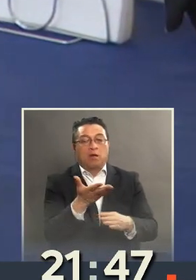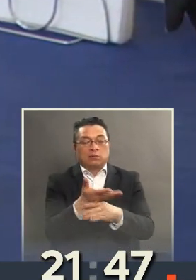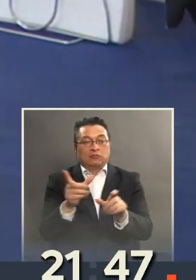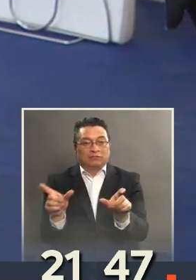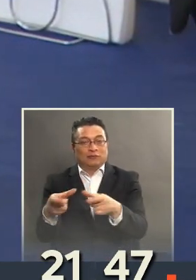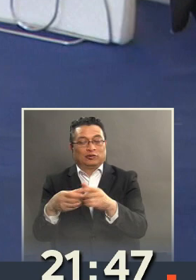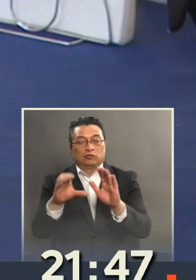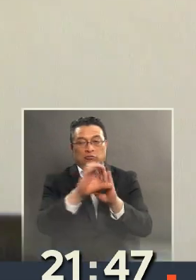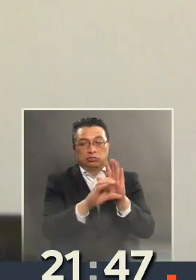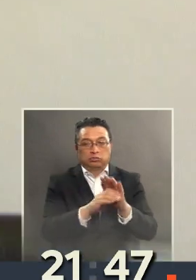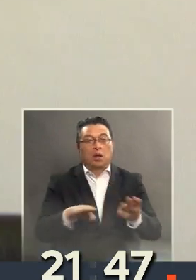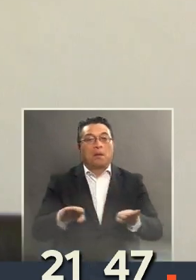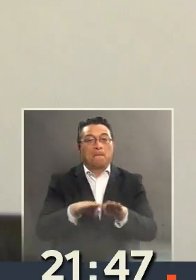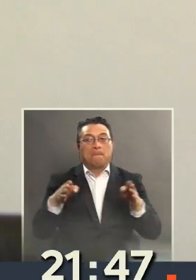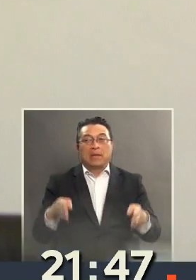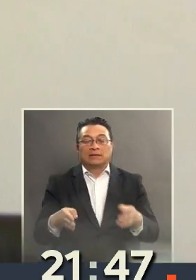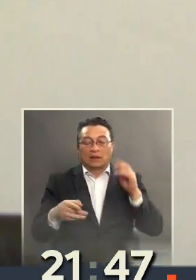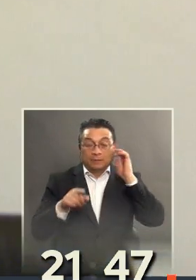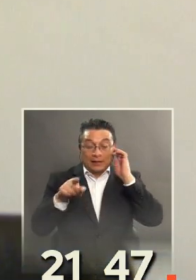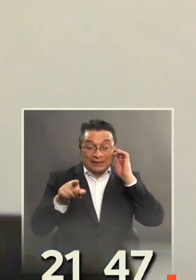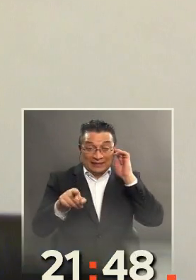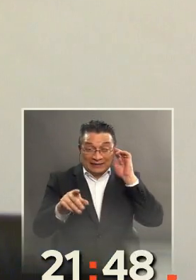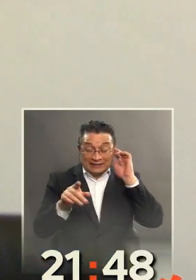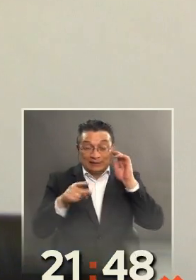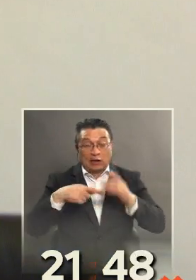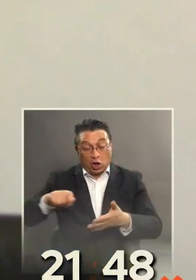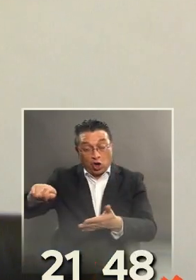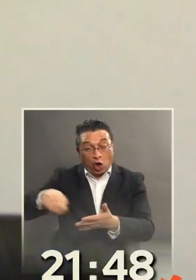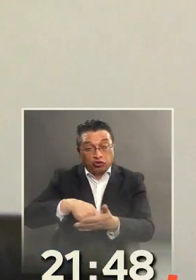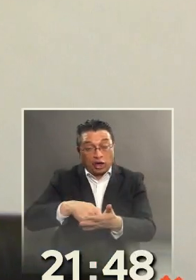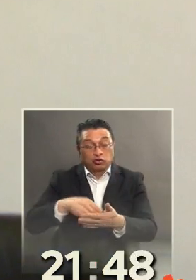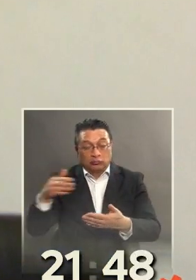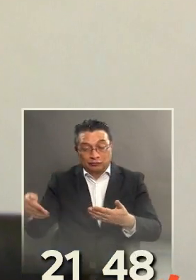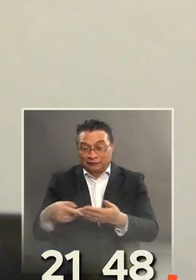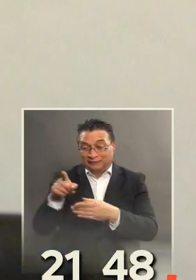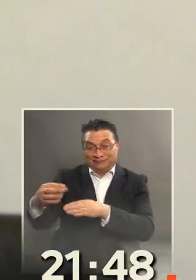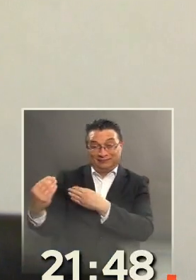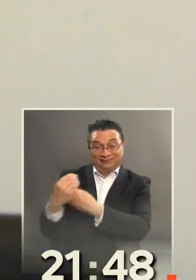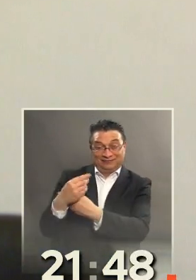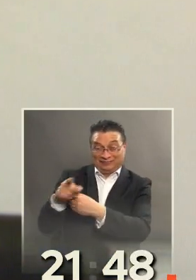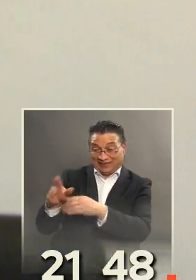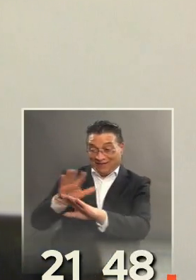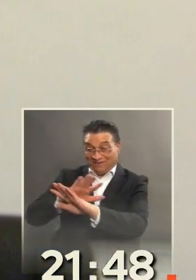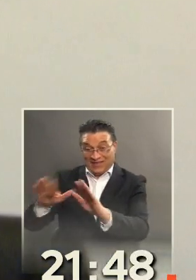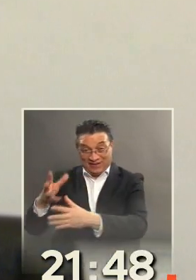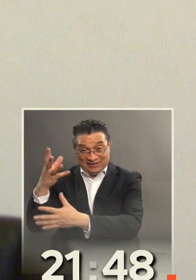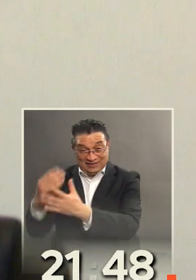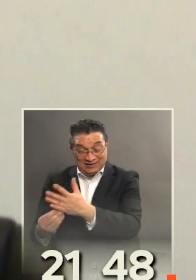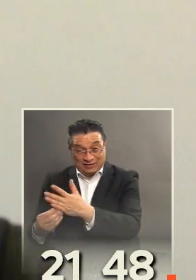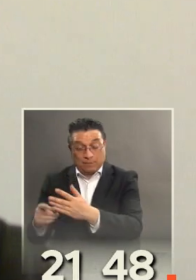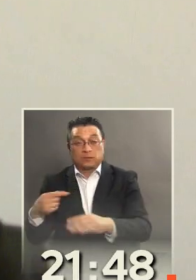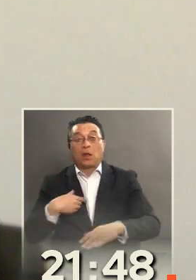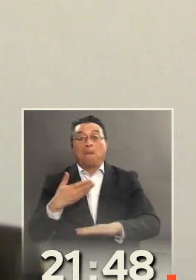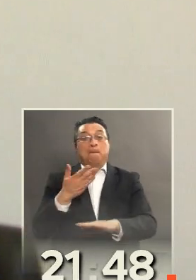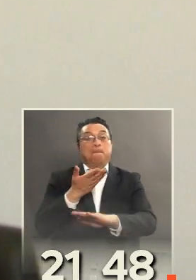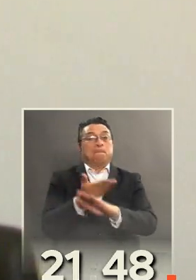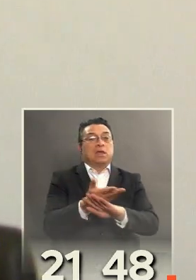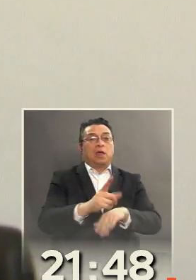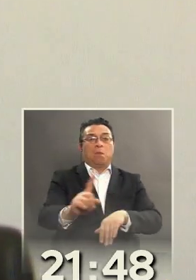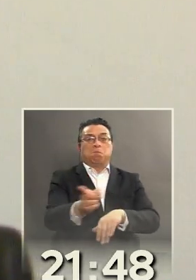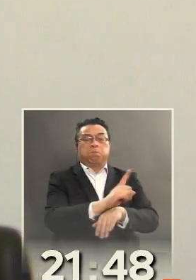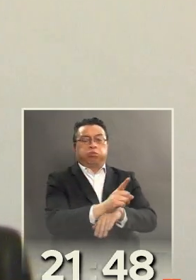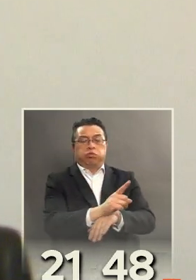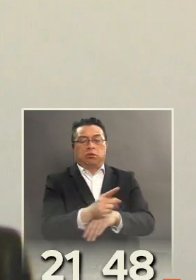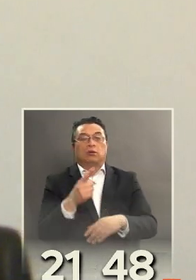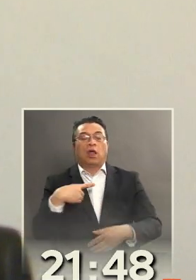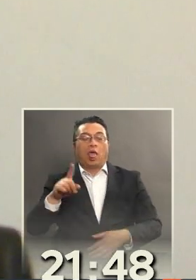a través de la mesa. Cuando esa parte del contrato con el proveedor vigente se acabó, nos pidieron de inmediato tener